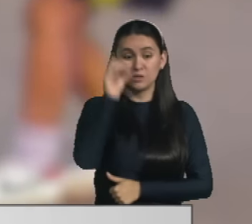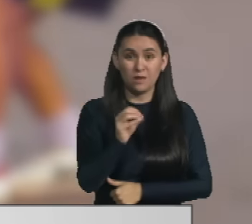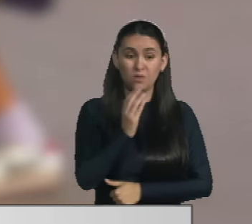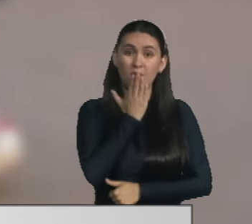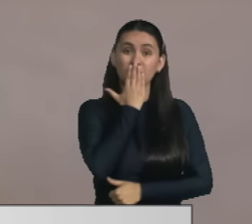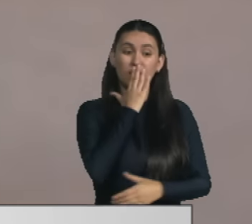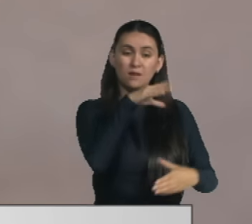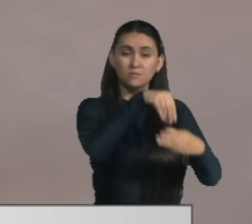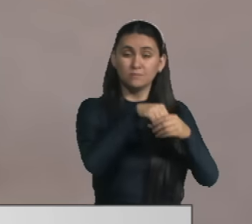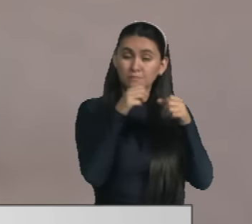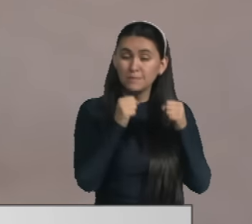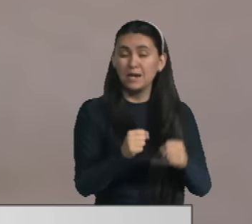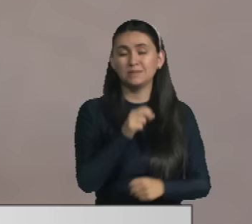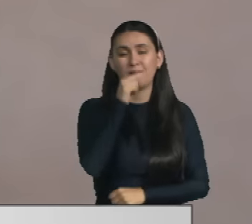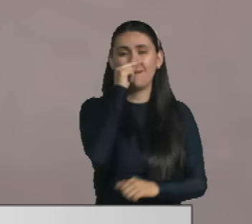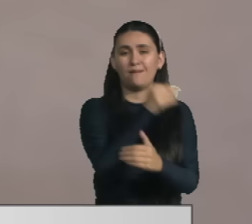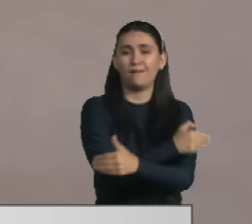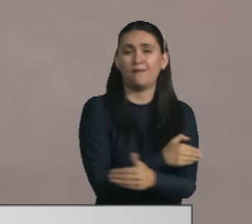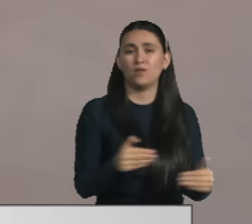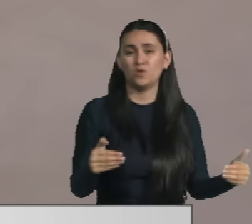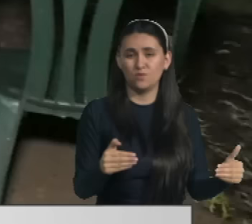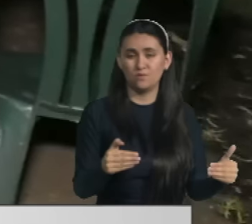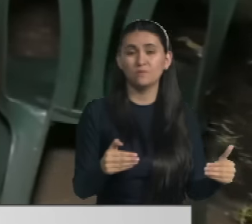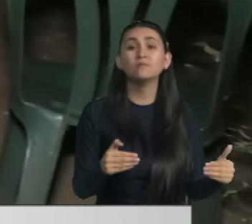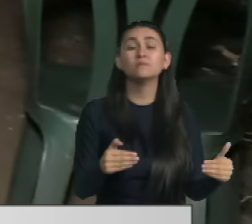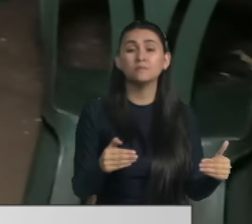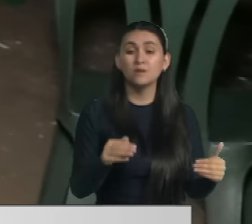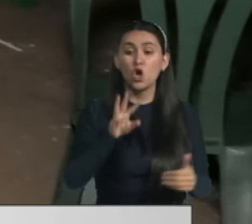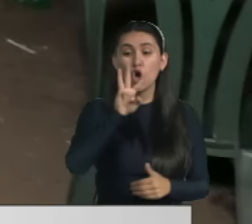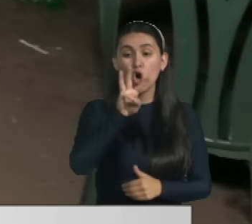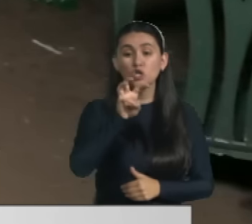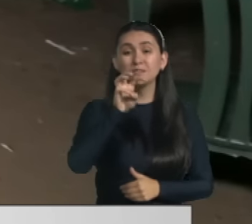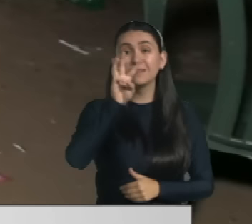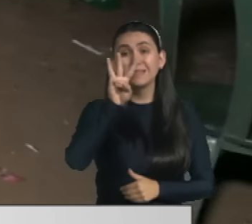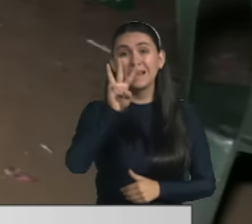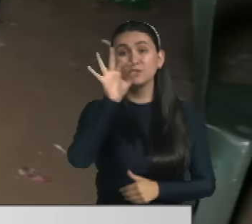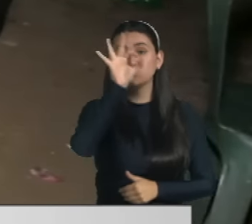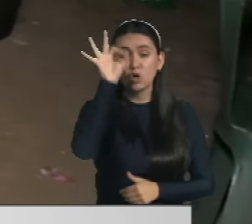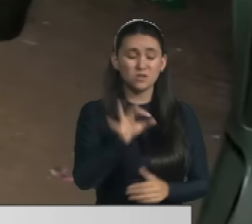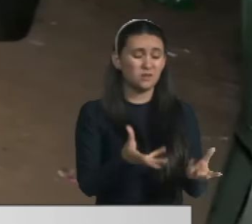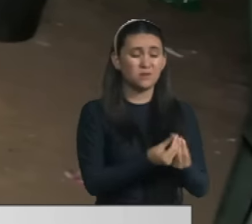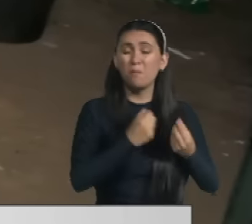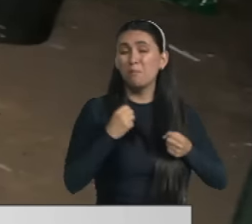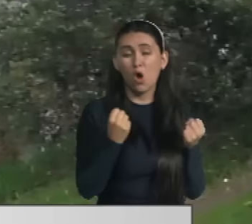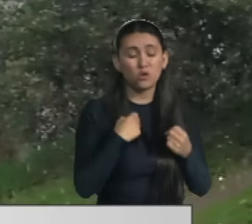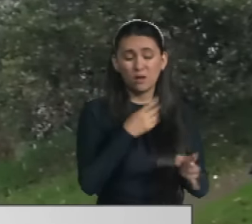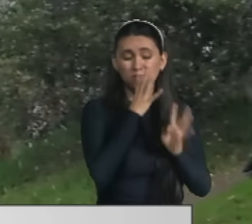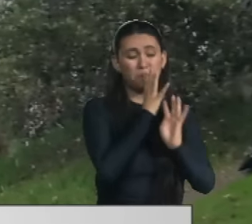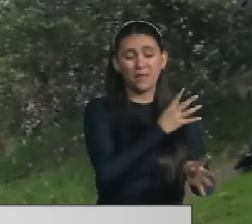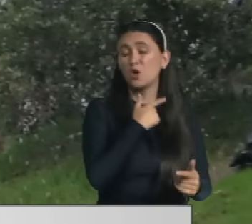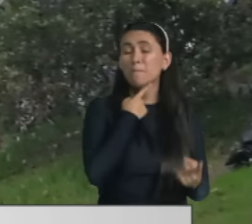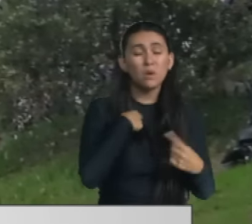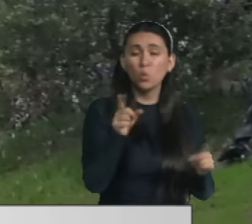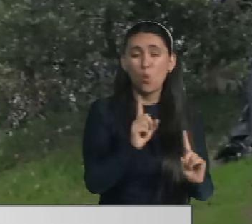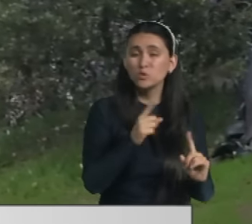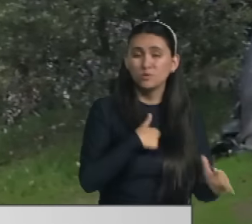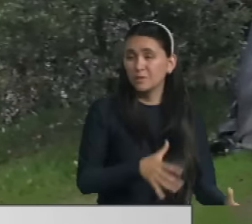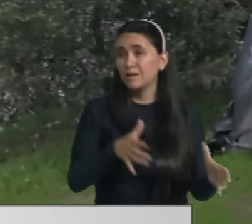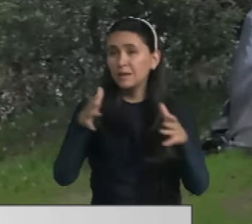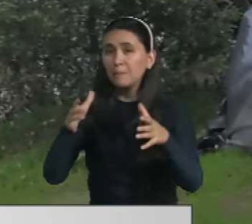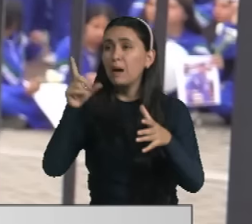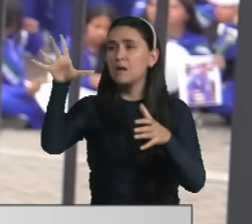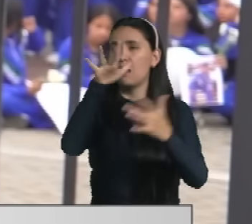en la ciudad son niños y de toda la población, según el distrito, el 83% quiere irse de Bogotá, pero la violencia en su lugar de origen se los